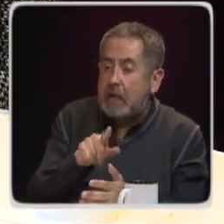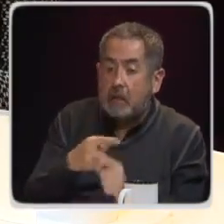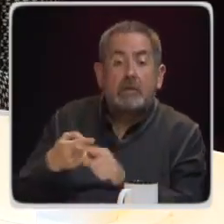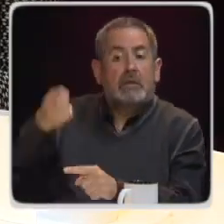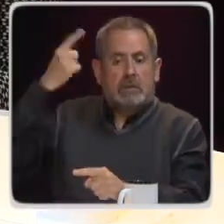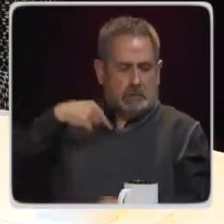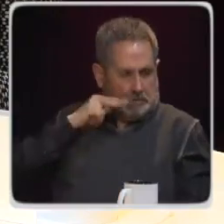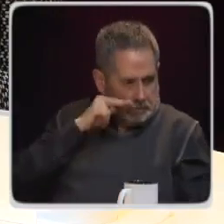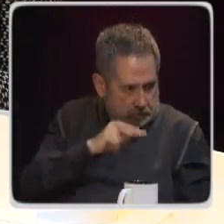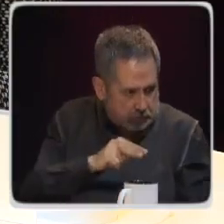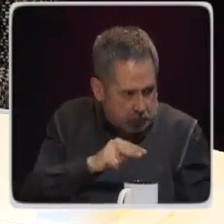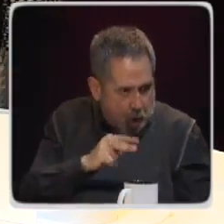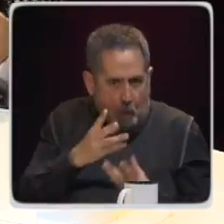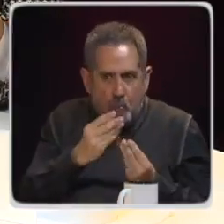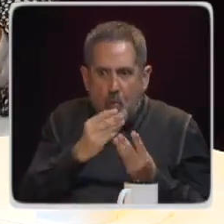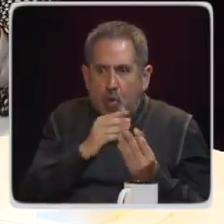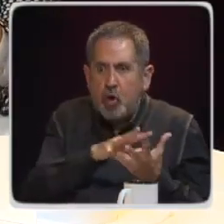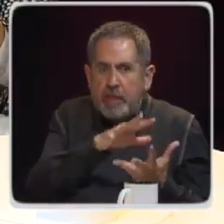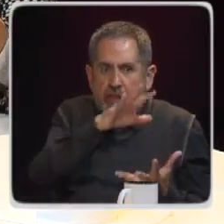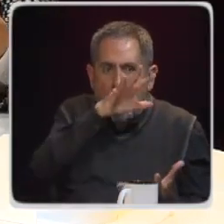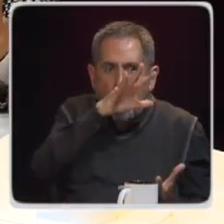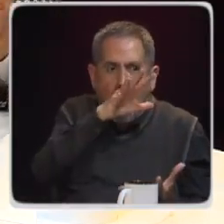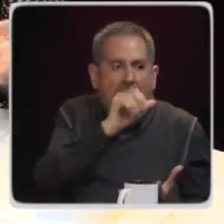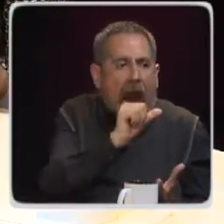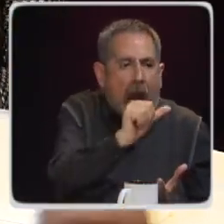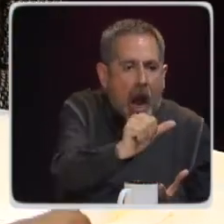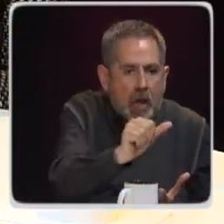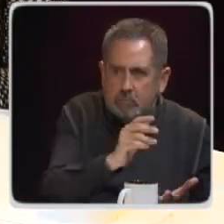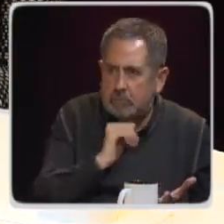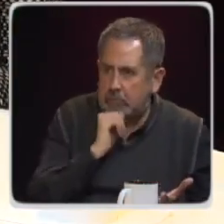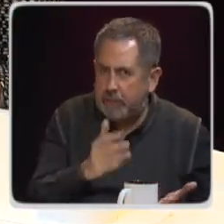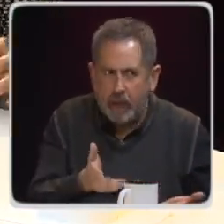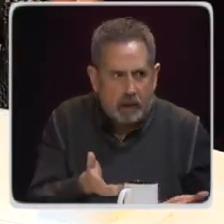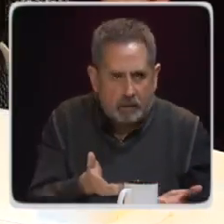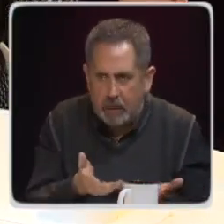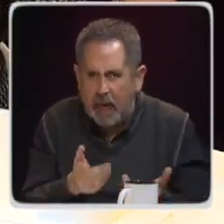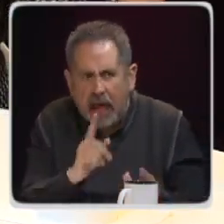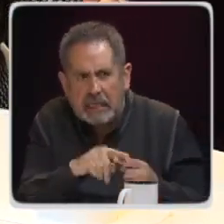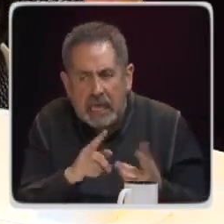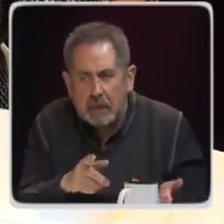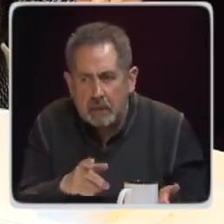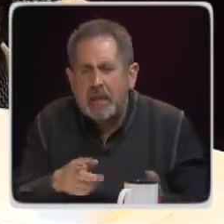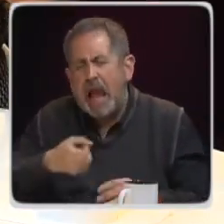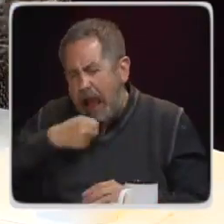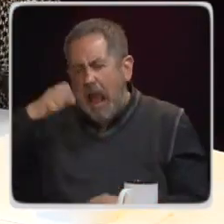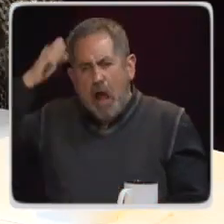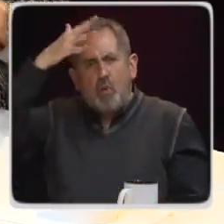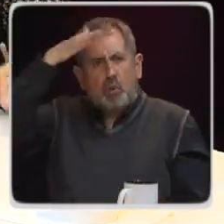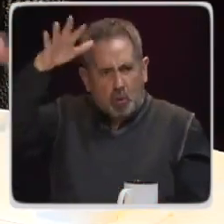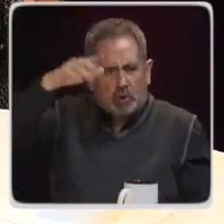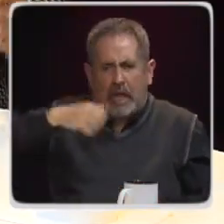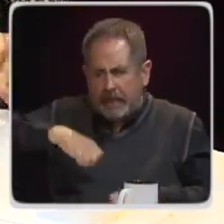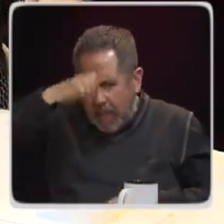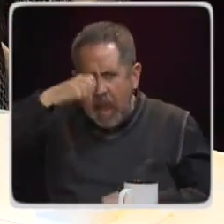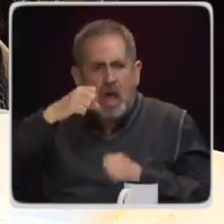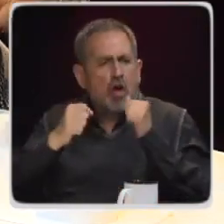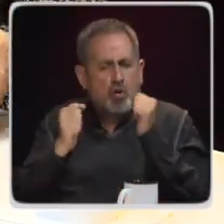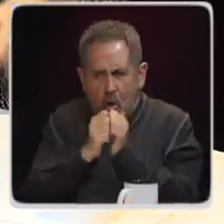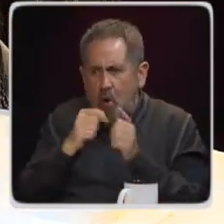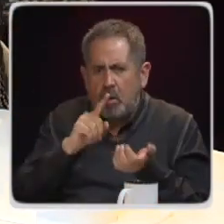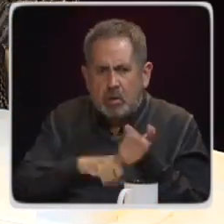y Claro. tenemos casi 20 millones de personas en situación vulnerable, y que además esto va creciendo. Esto va creciendo por